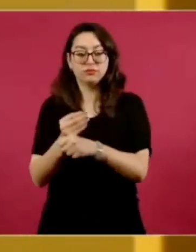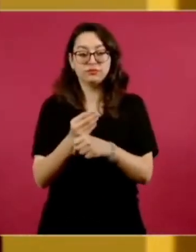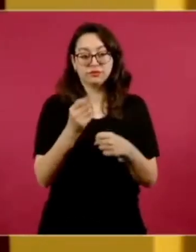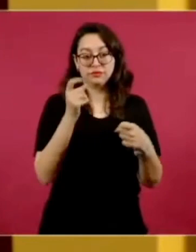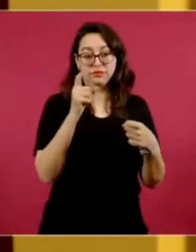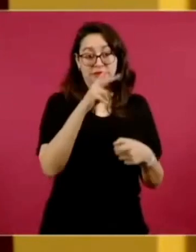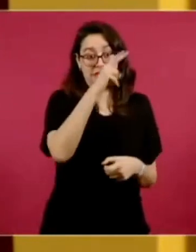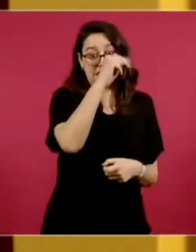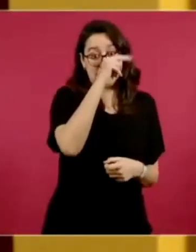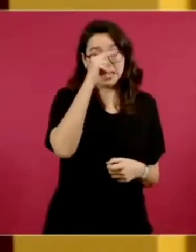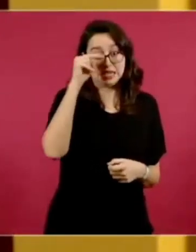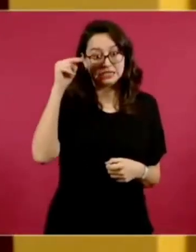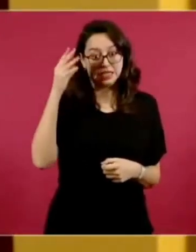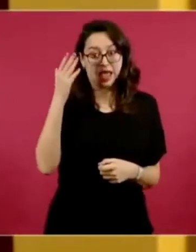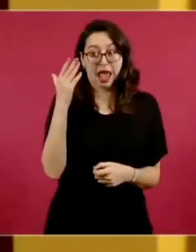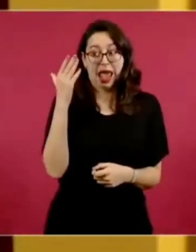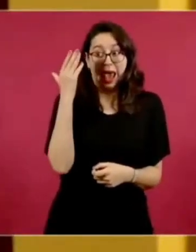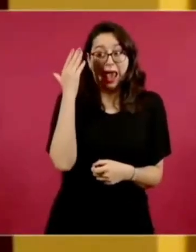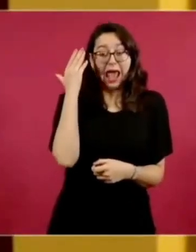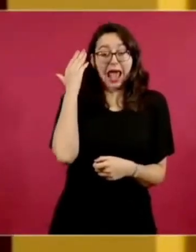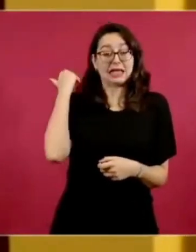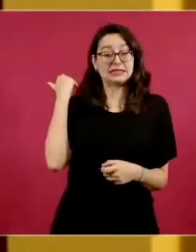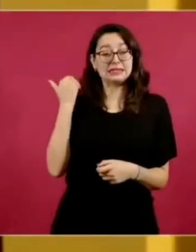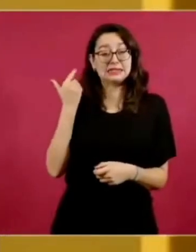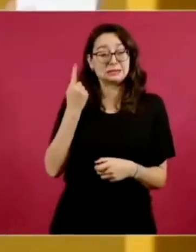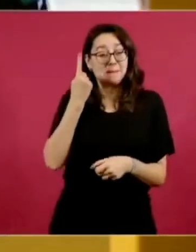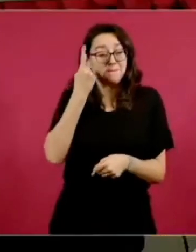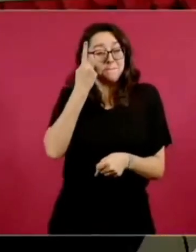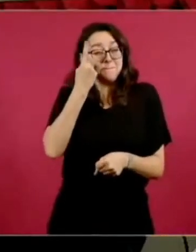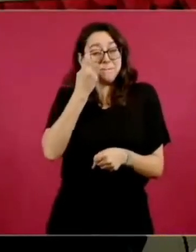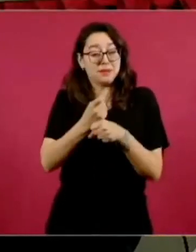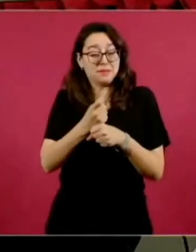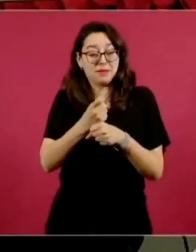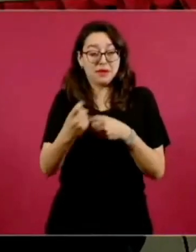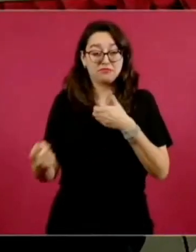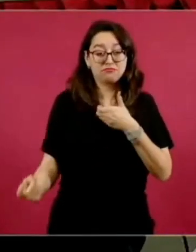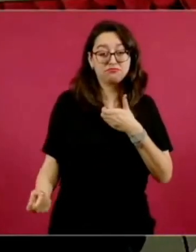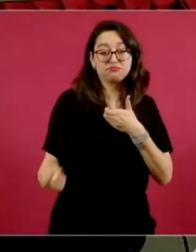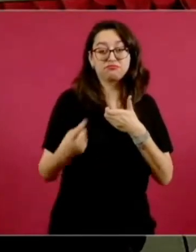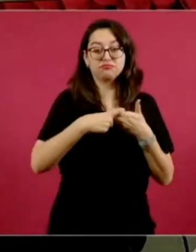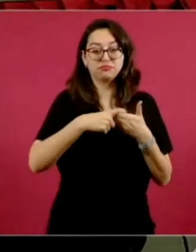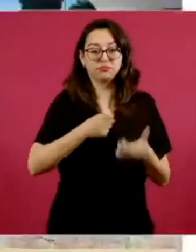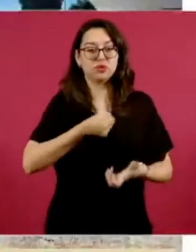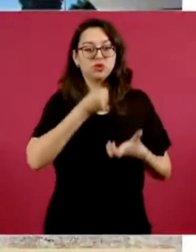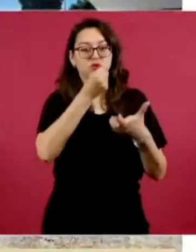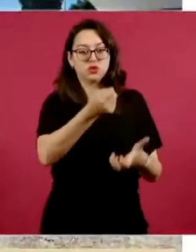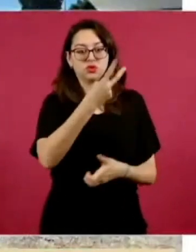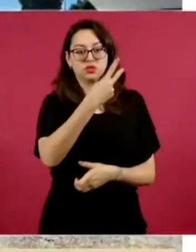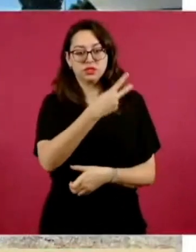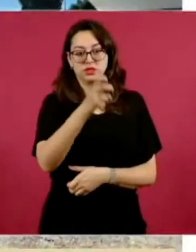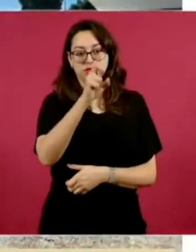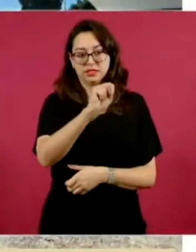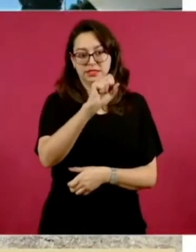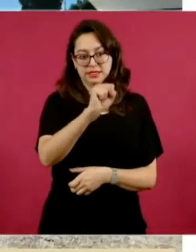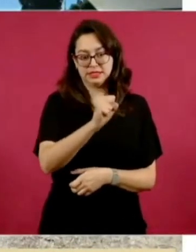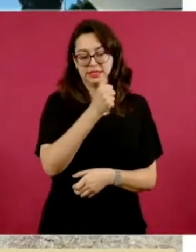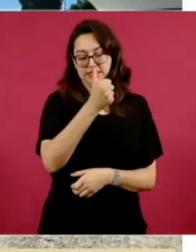los primeros estados que se sumaron a IMSS Bienestar, fueron 286 millones para intervenir